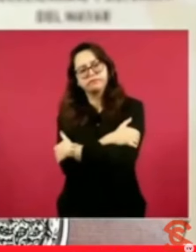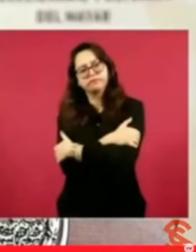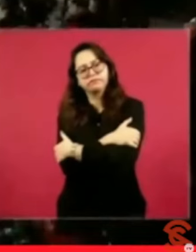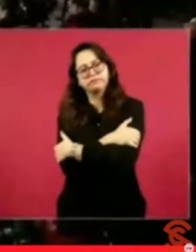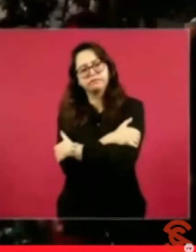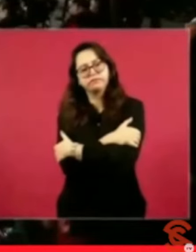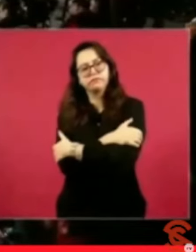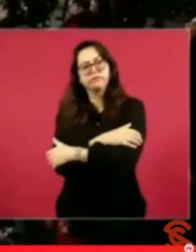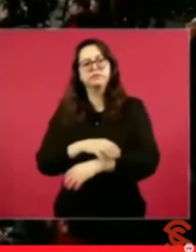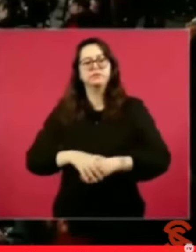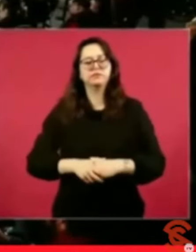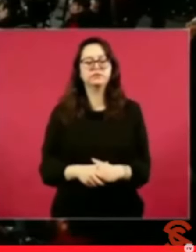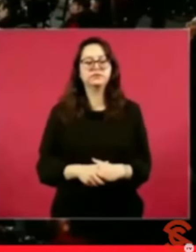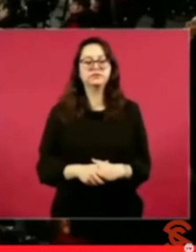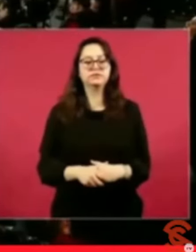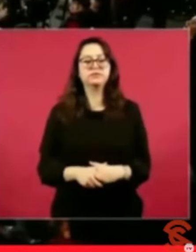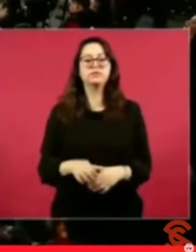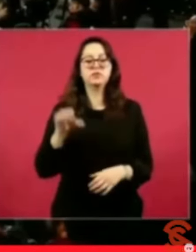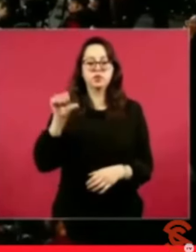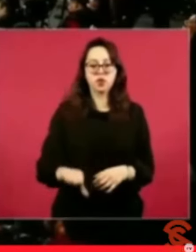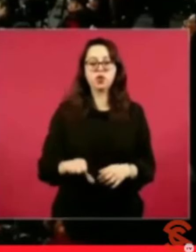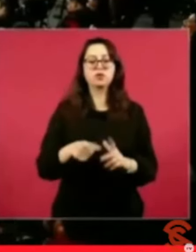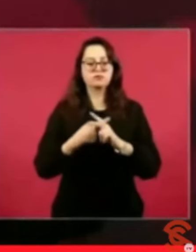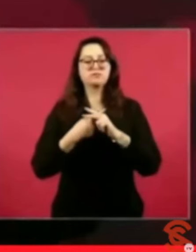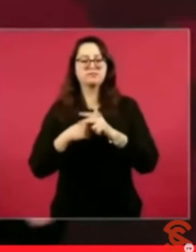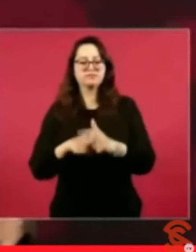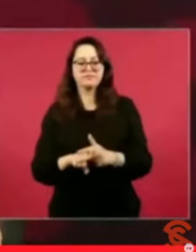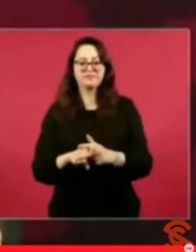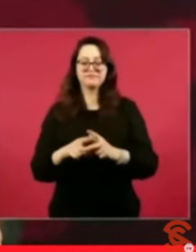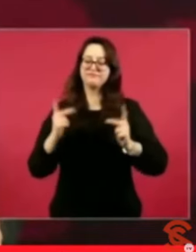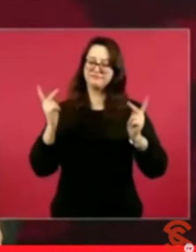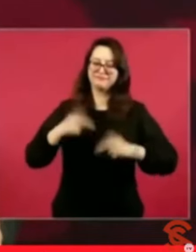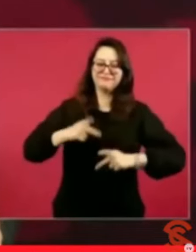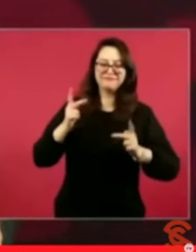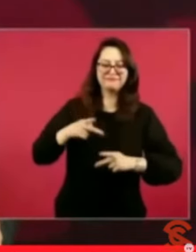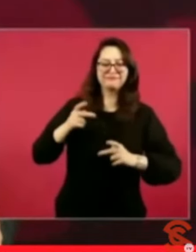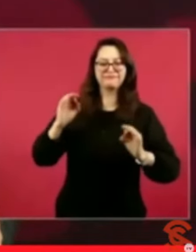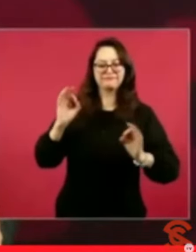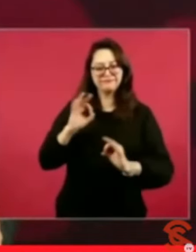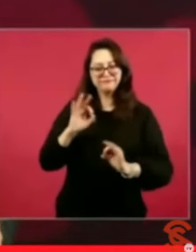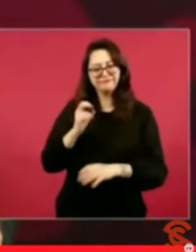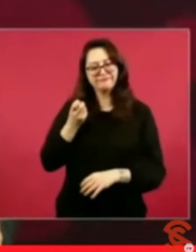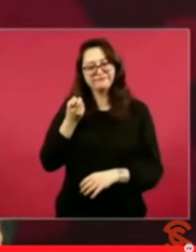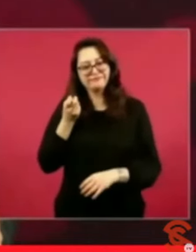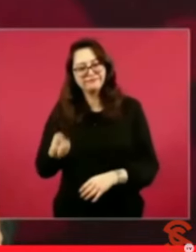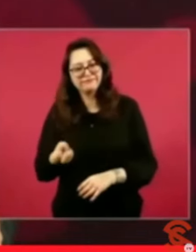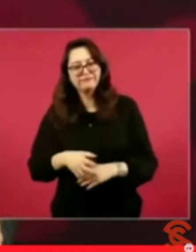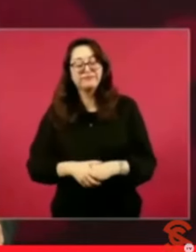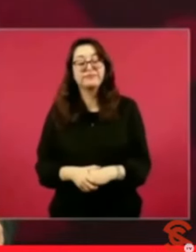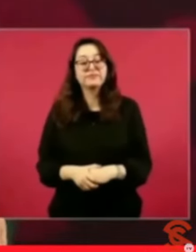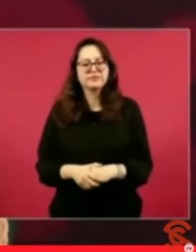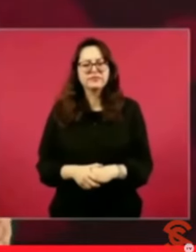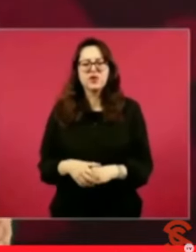compañera así empezamos con el tiktoko sí también